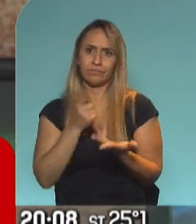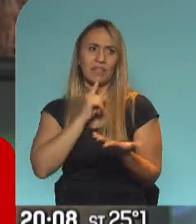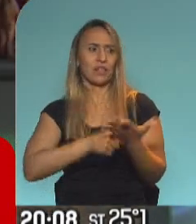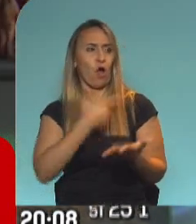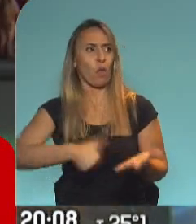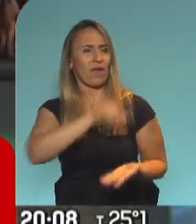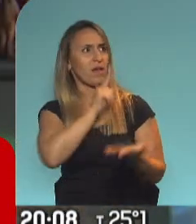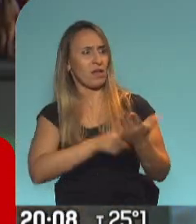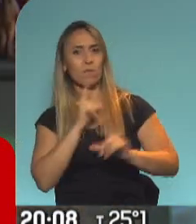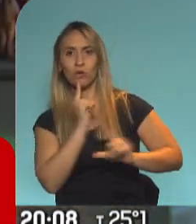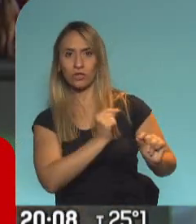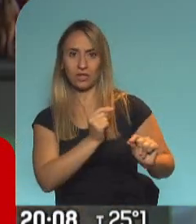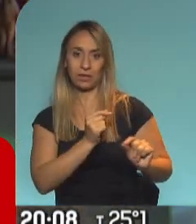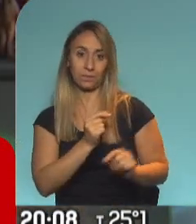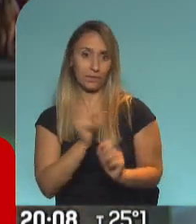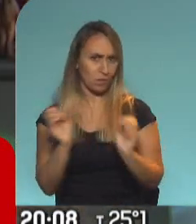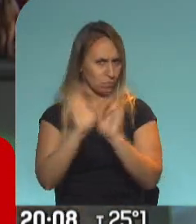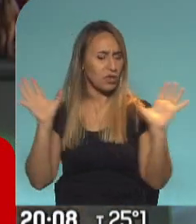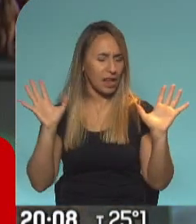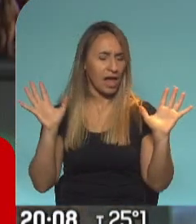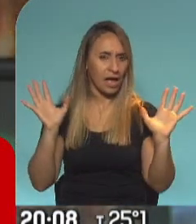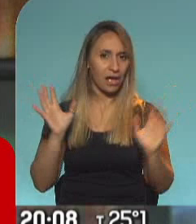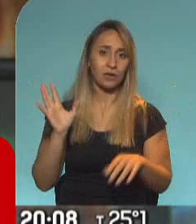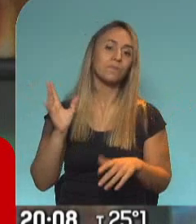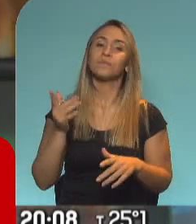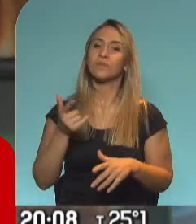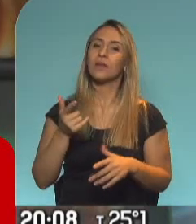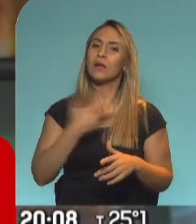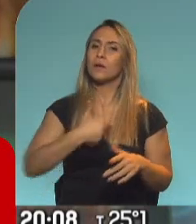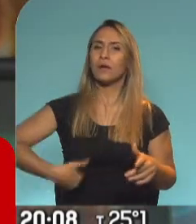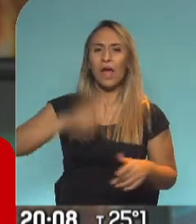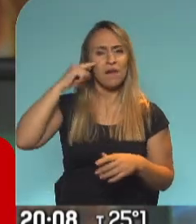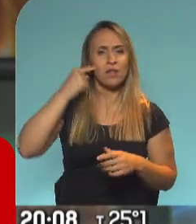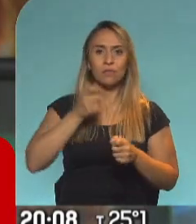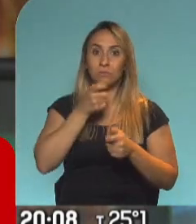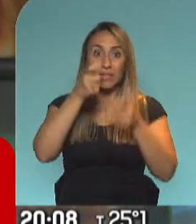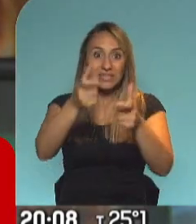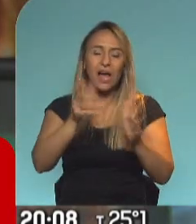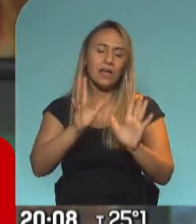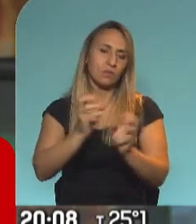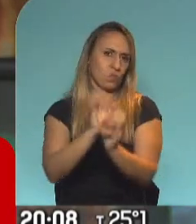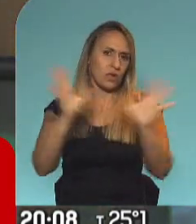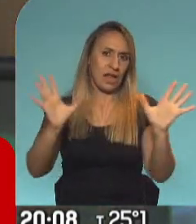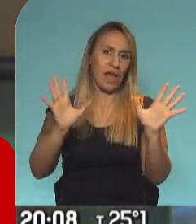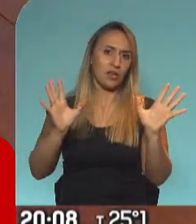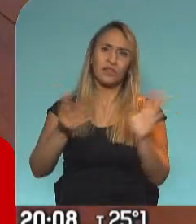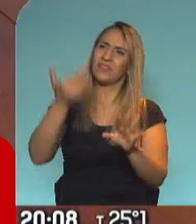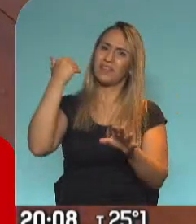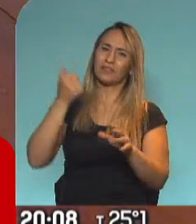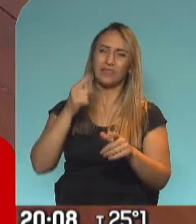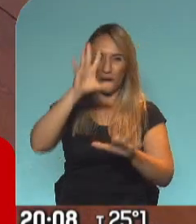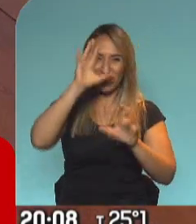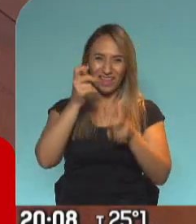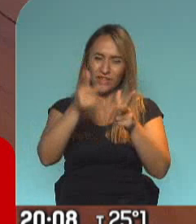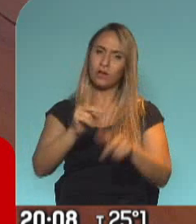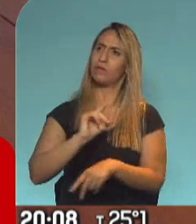del gobierno. Y él lo que dice es muy claro, ¿no? Que vuelve un mensaje, si querés, desde el principio del gobierno de Alberto Fernández, ¿te acordás cuando dijo no